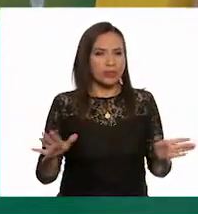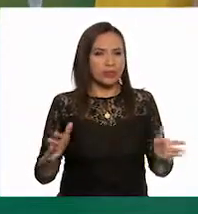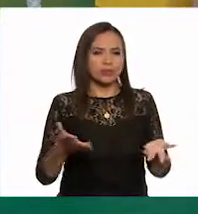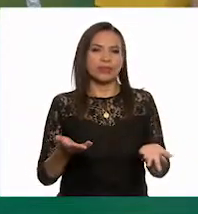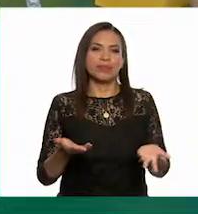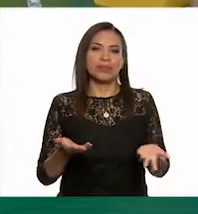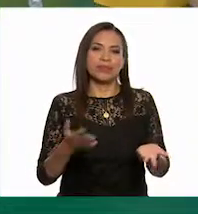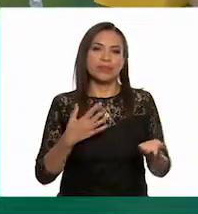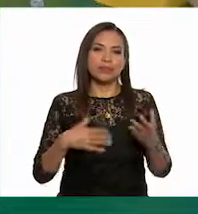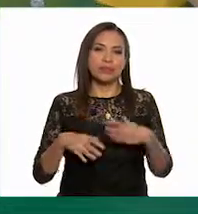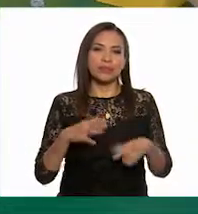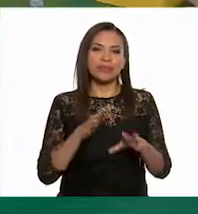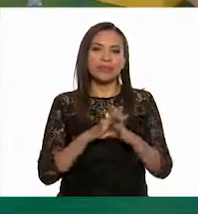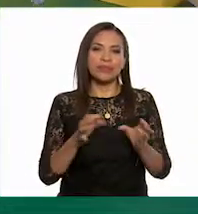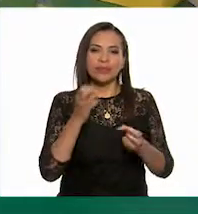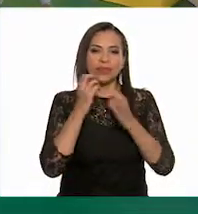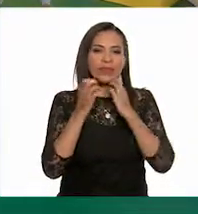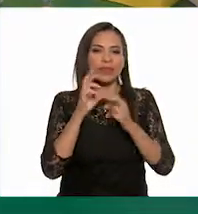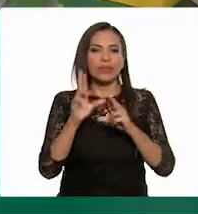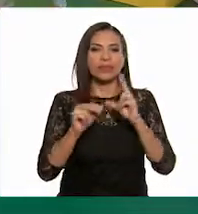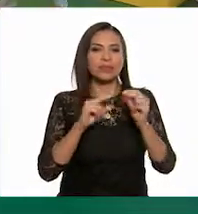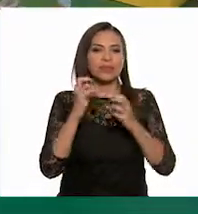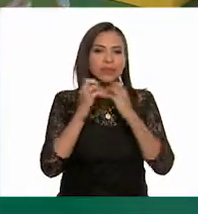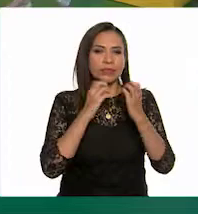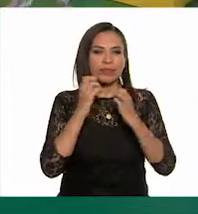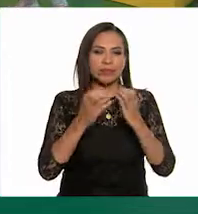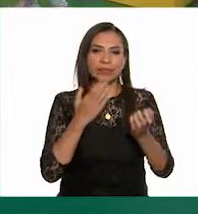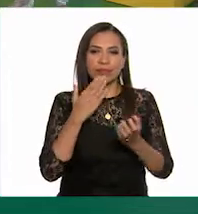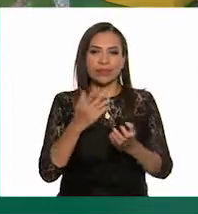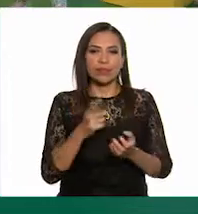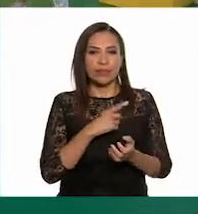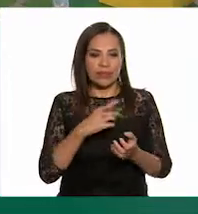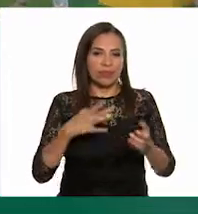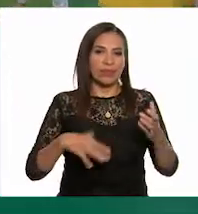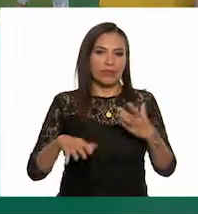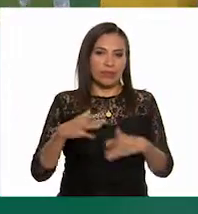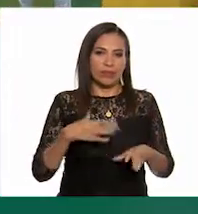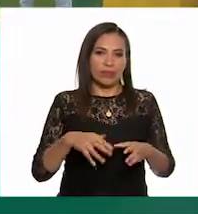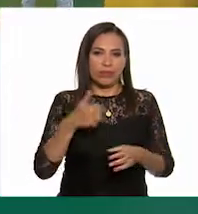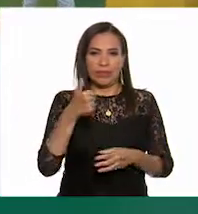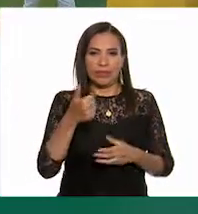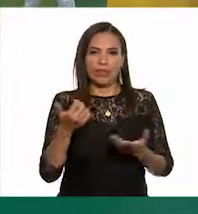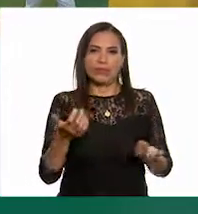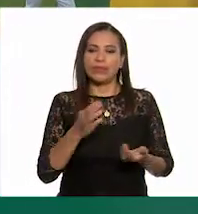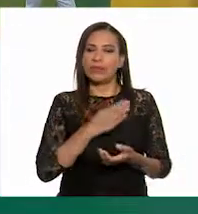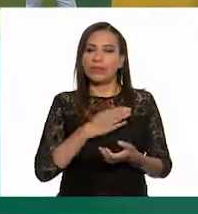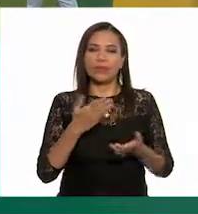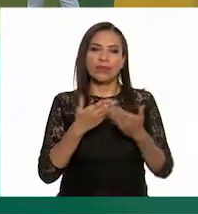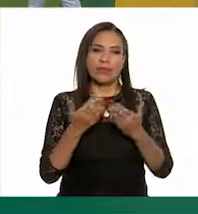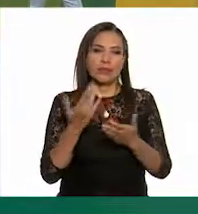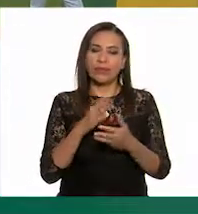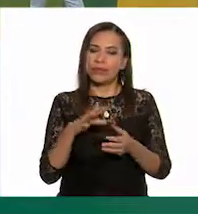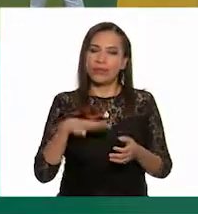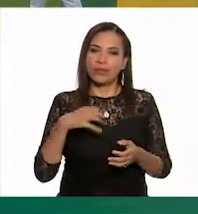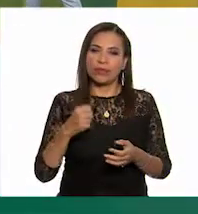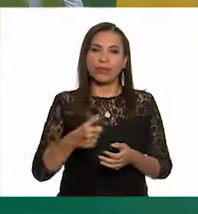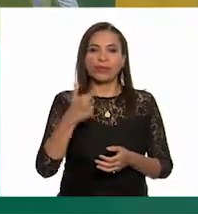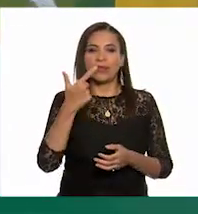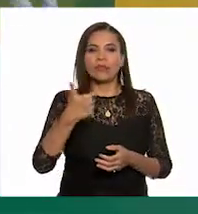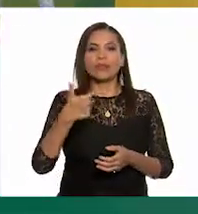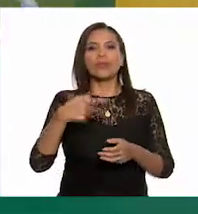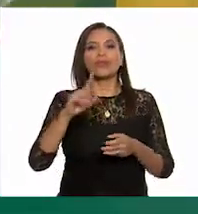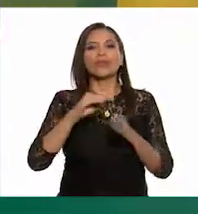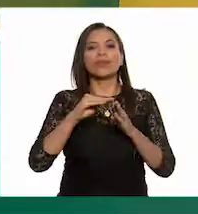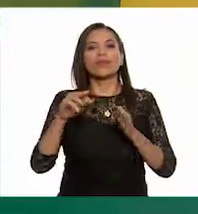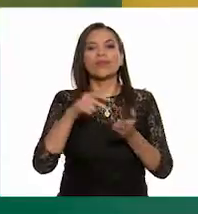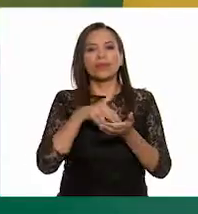cansaron? ¿No se cansaron? ¿Se tenían que cansar en el 6? Bueno, pues no, aguantan mucho. 7 kilómetros